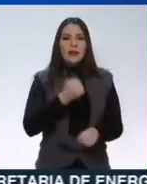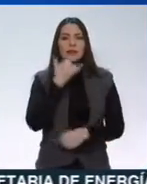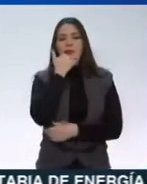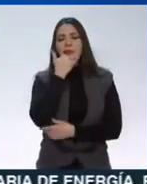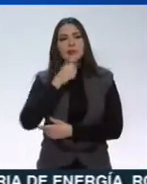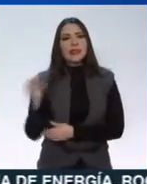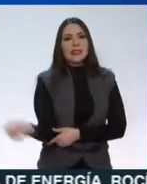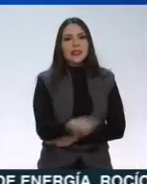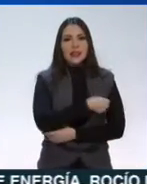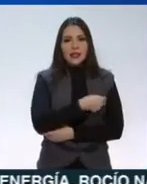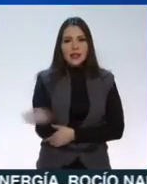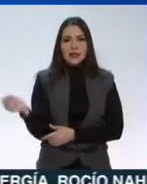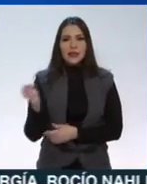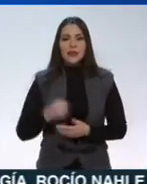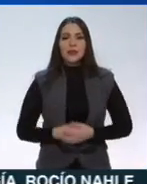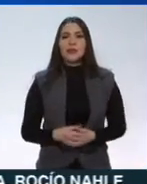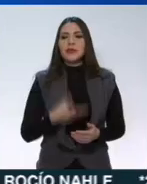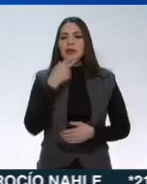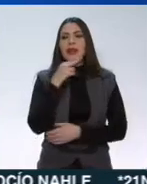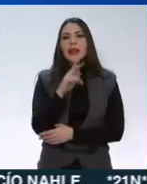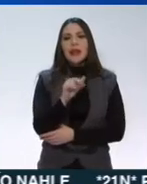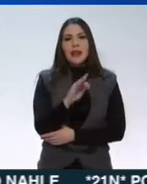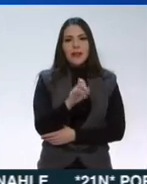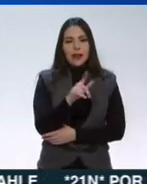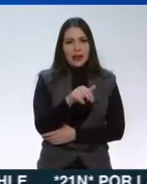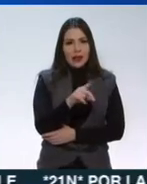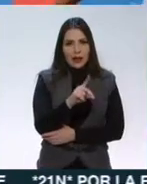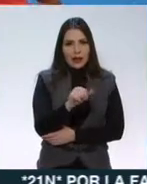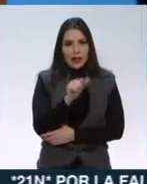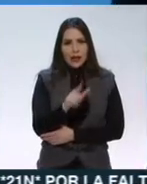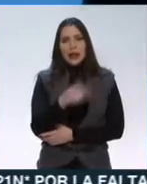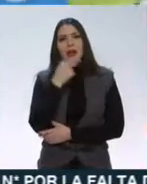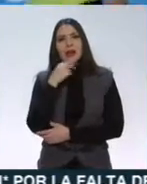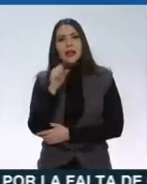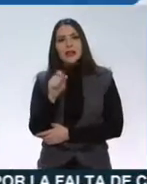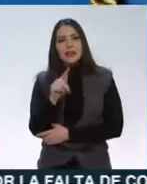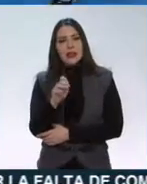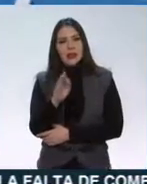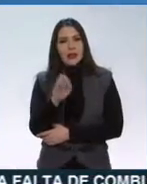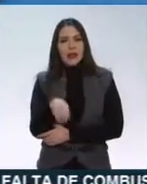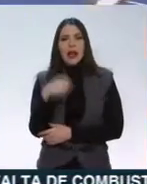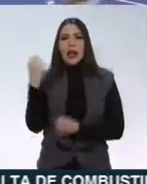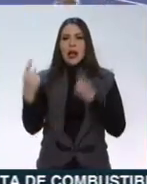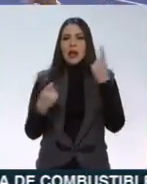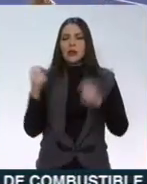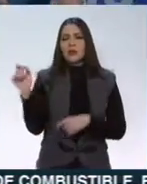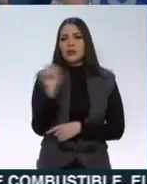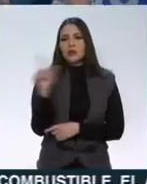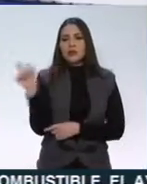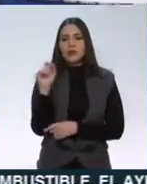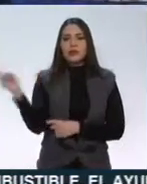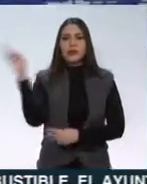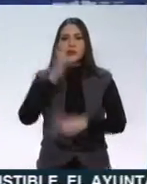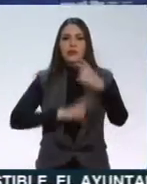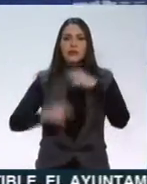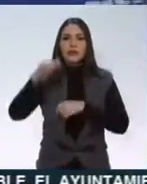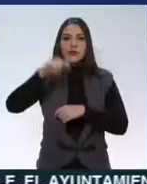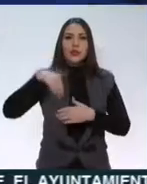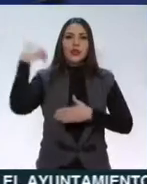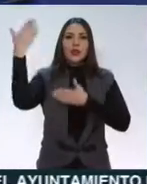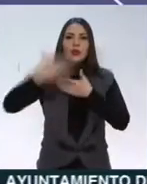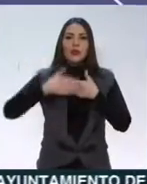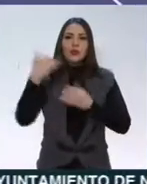Rafael Nadal, David Ferrer, Igor Dimitrov, Alexander Zverev y Sloane Stephens son algunas de las grandes estrellas que se presentarán en el próximo